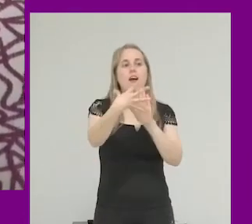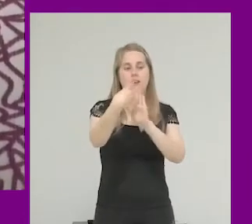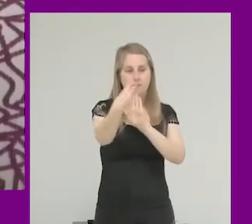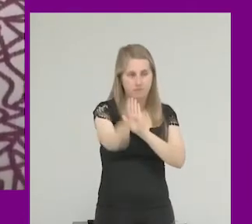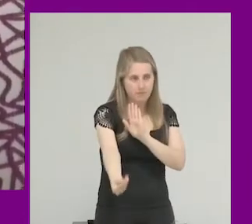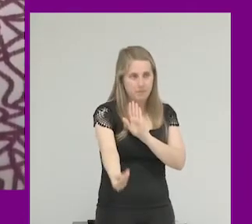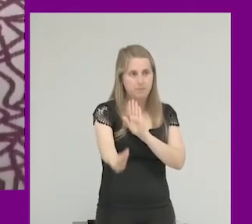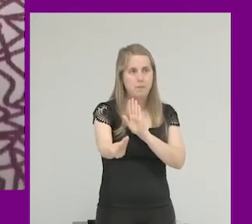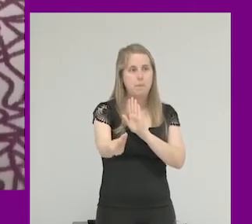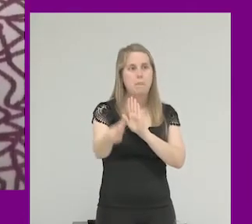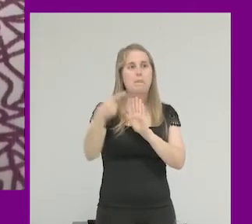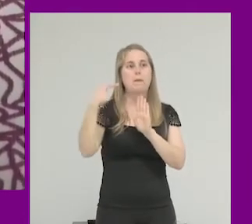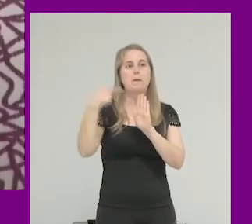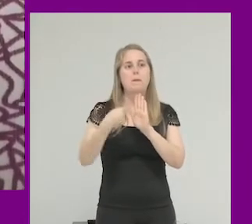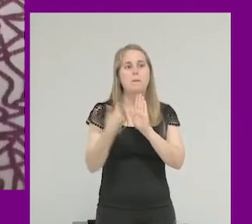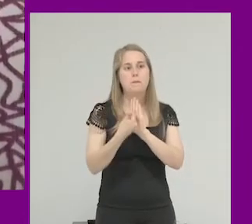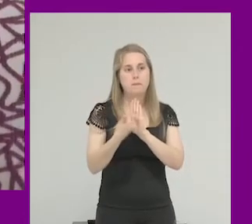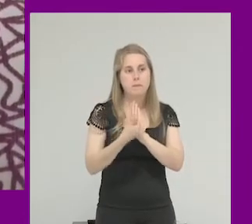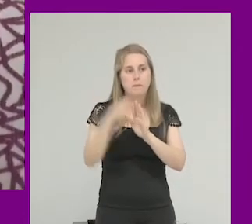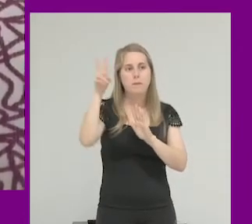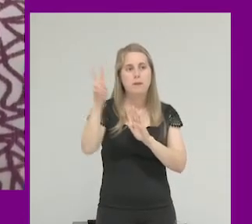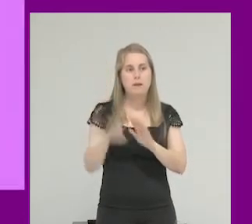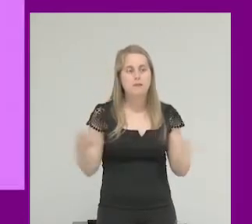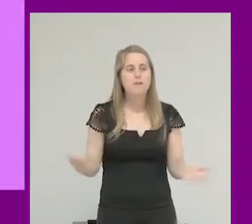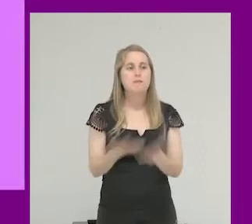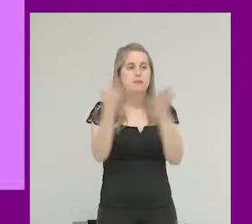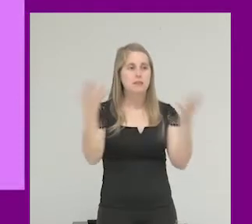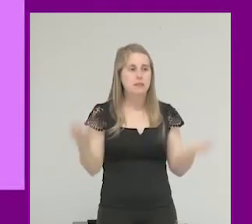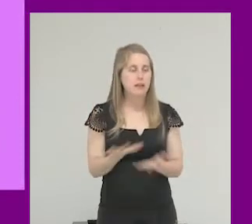servir para impulsar a la reflexión y a la acción.